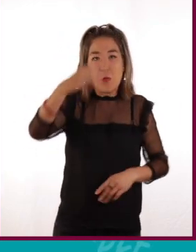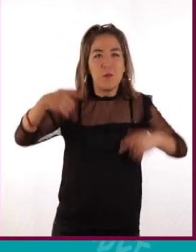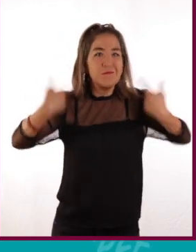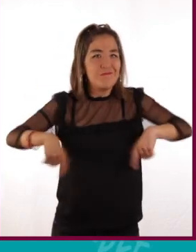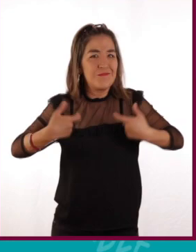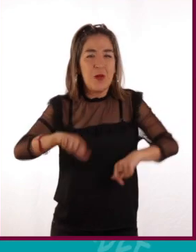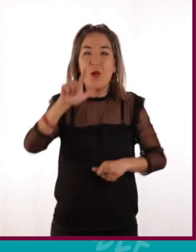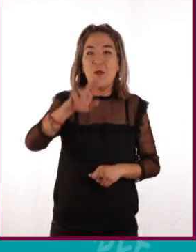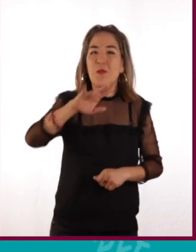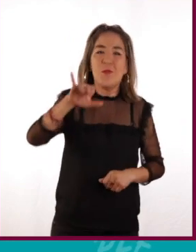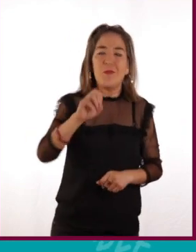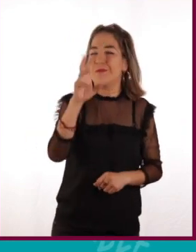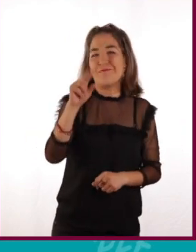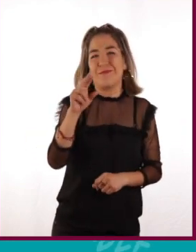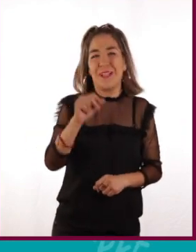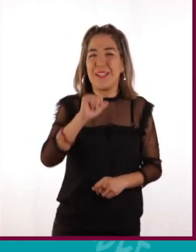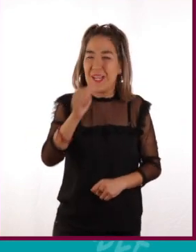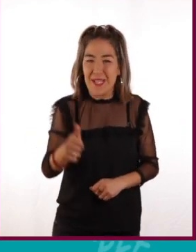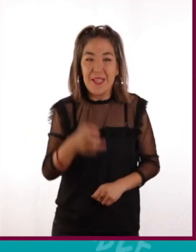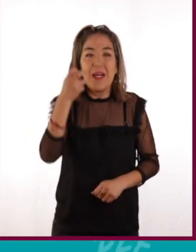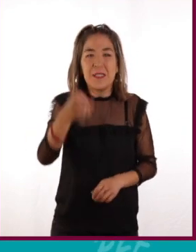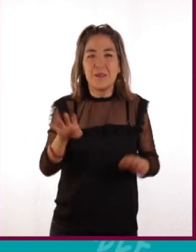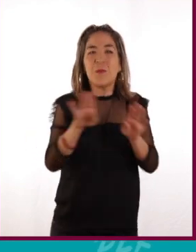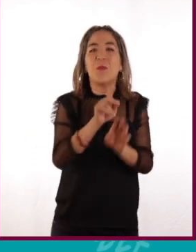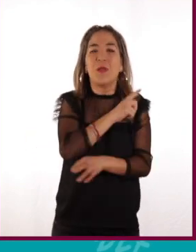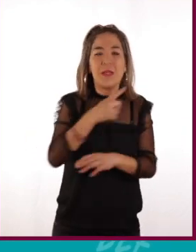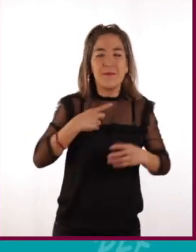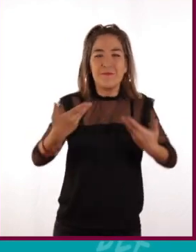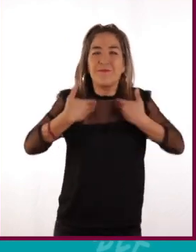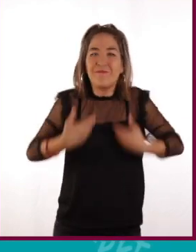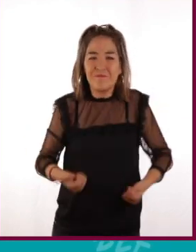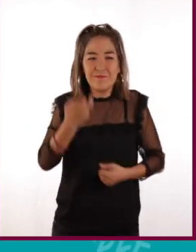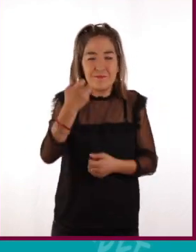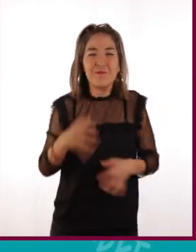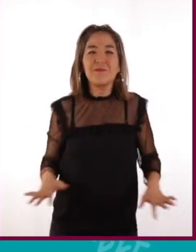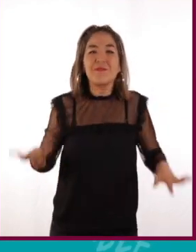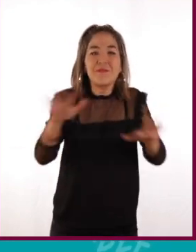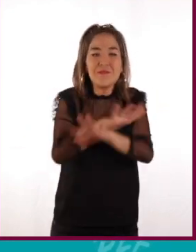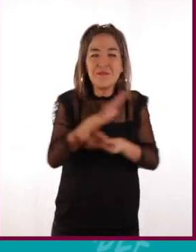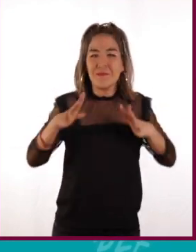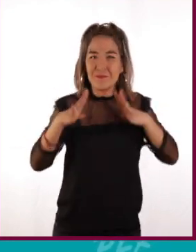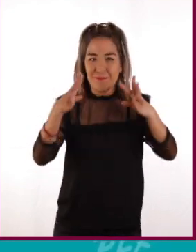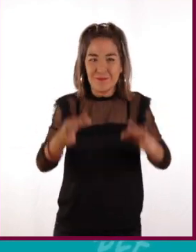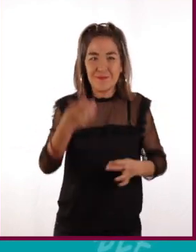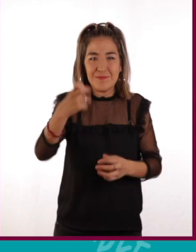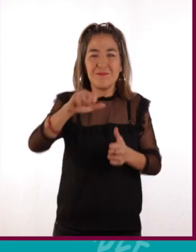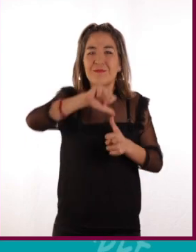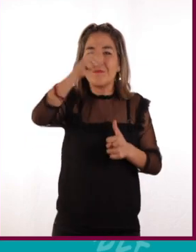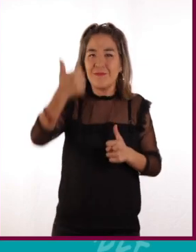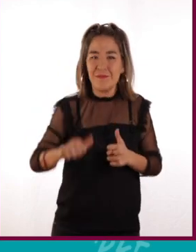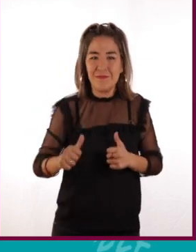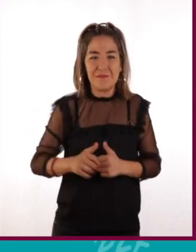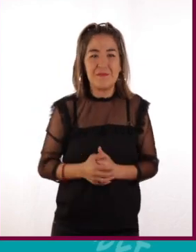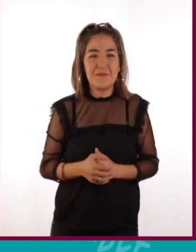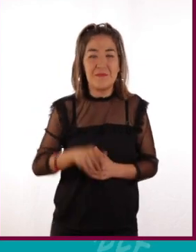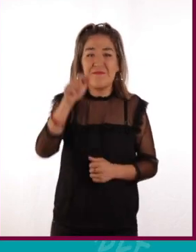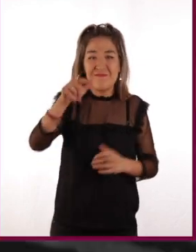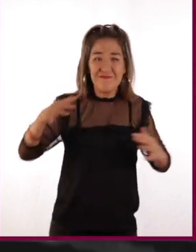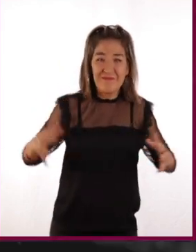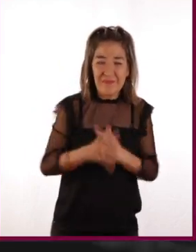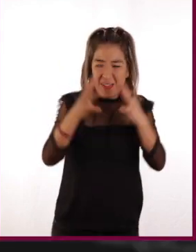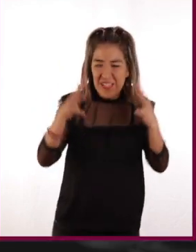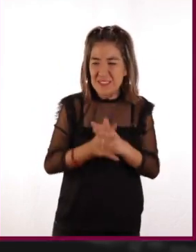no consideran el lujo. De allí que sea relevante comprender el momento histórico del que surge esta postura